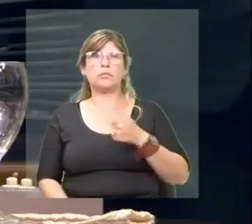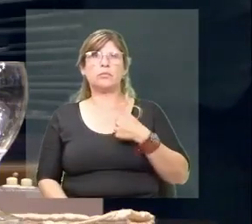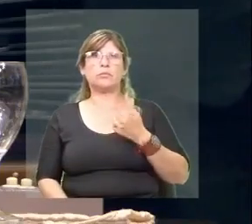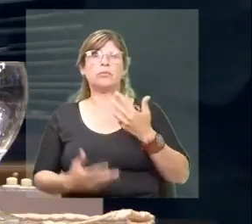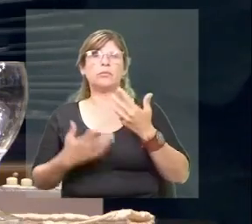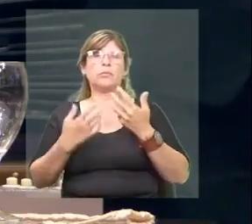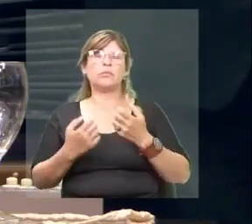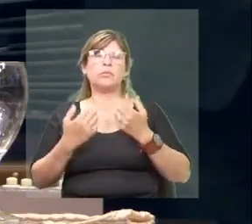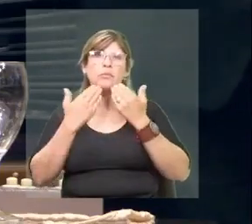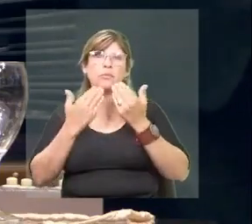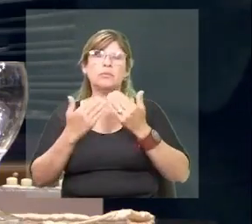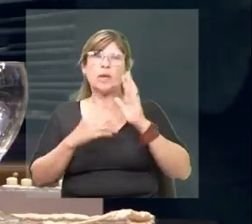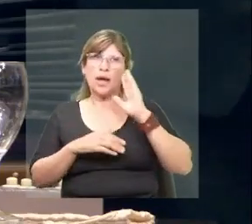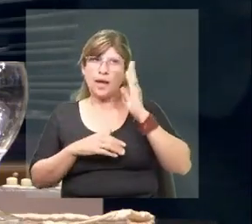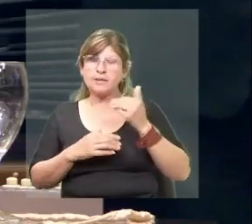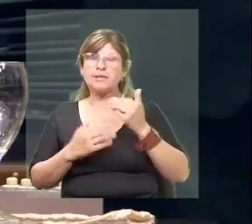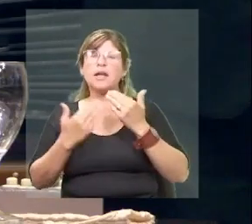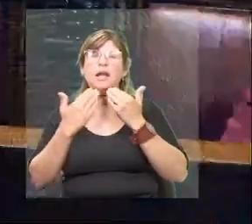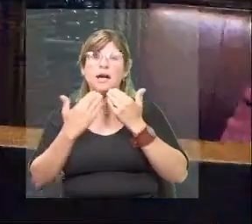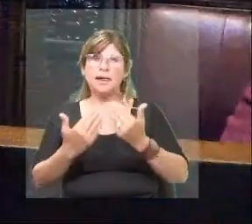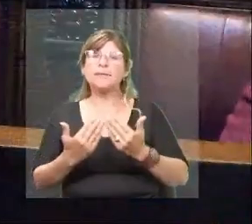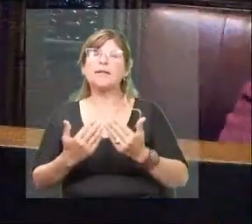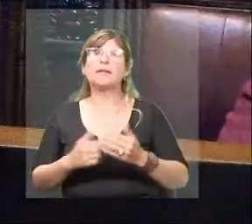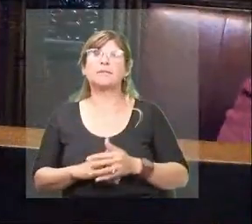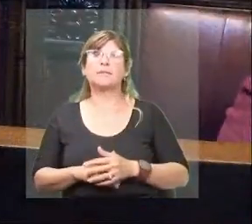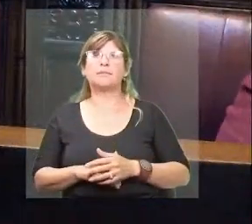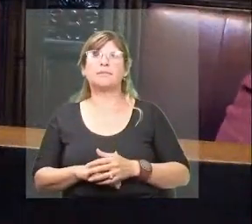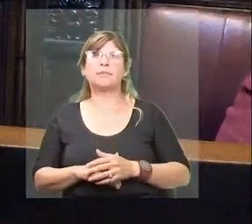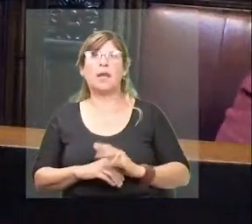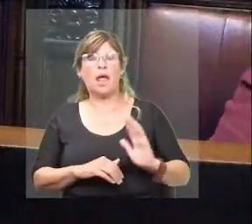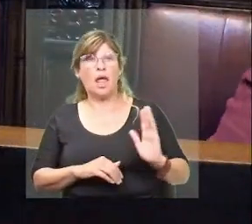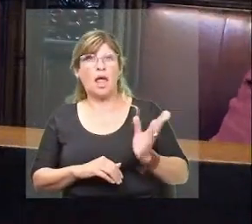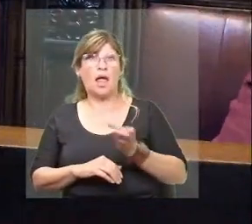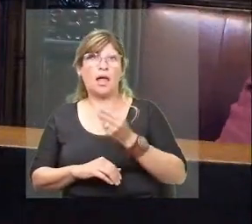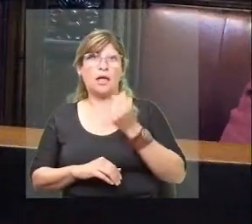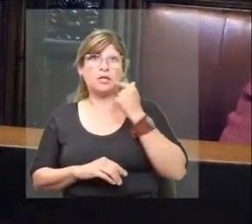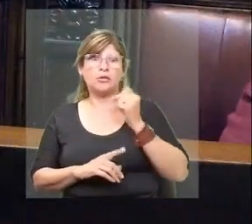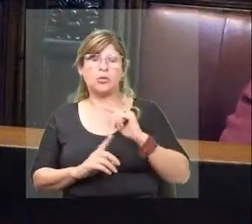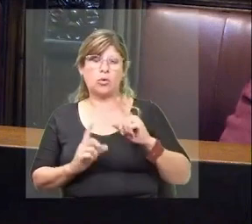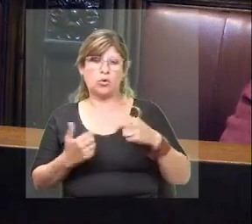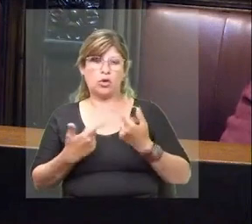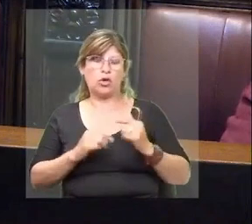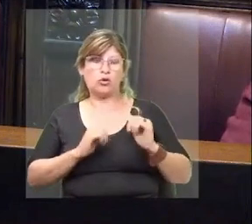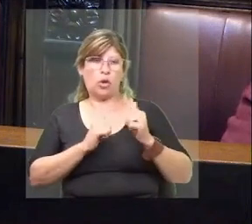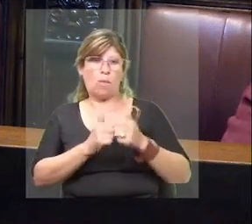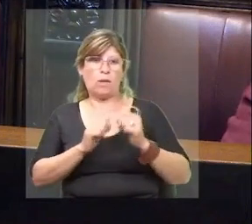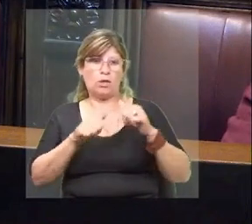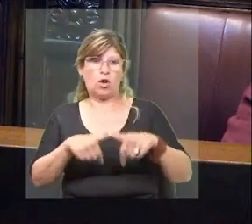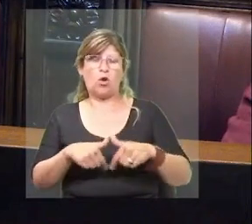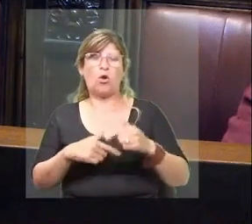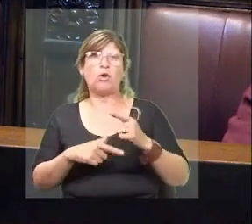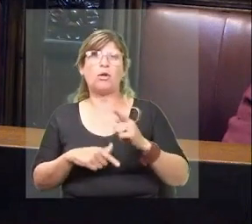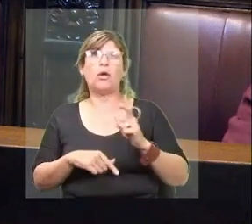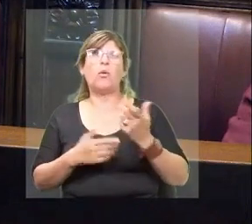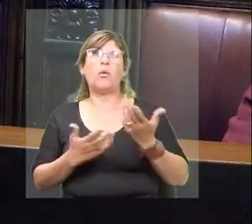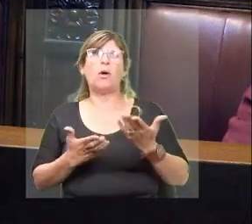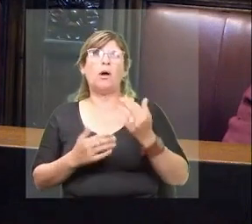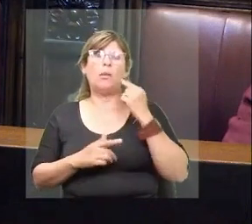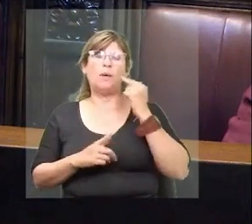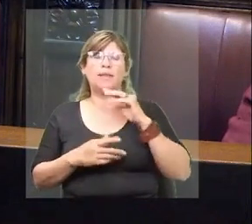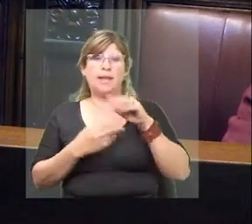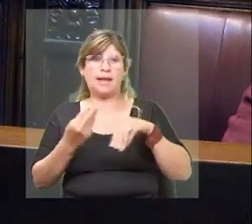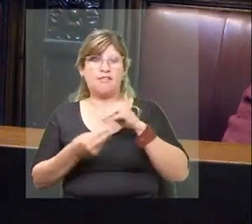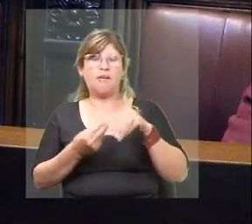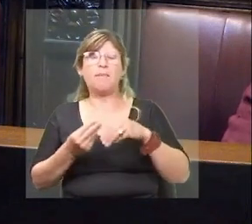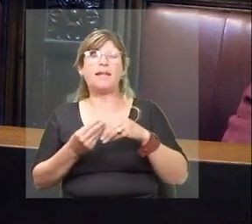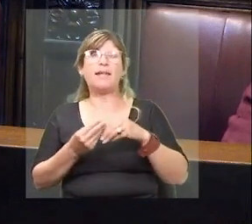queremos agradecer, saludar y agradecer a todos quienes nos acompañan hoy, por supuesto a la familia